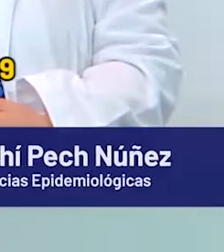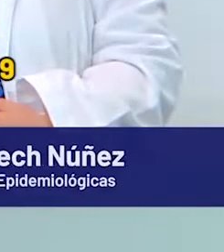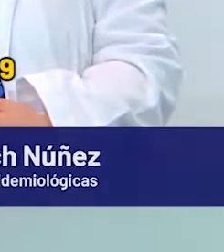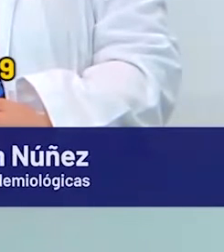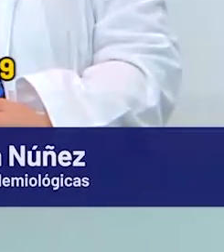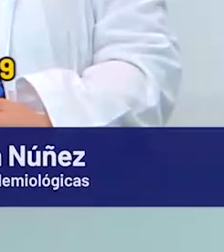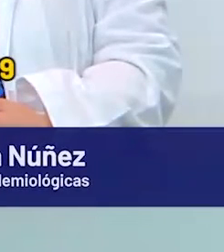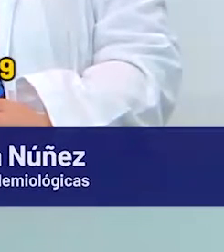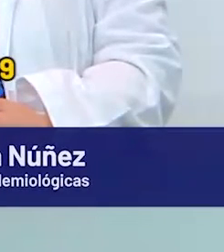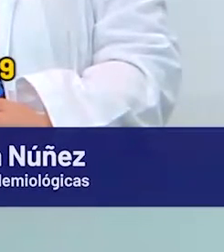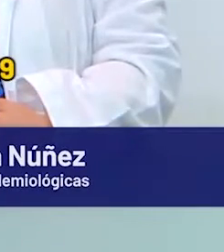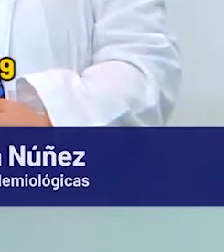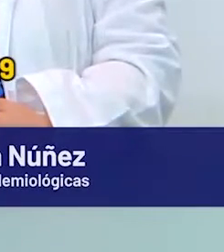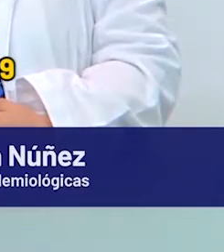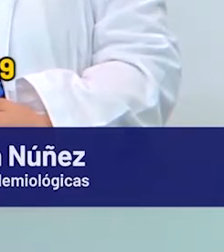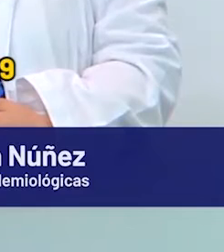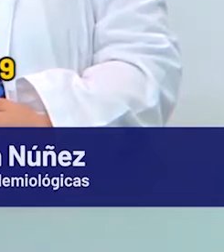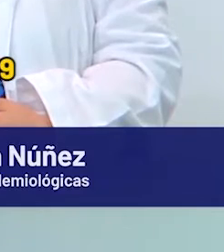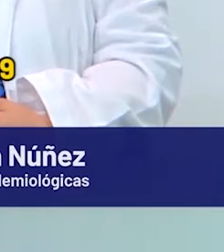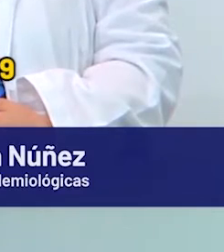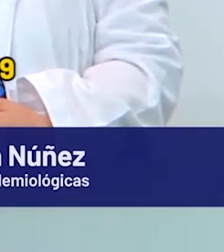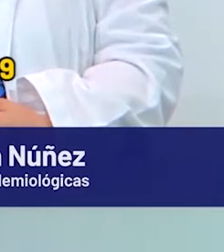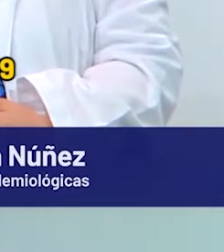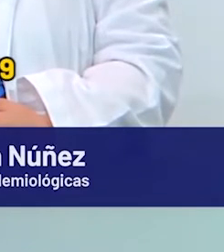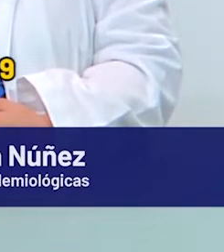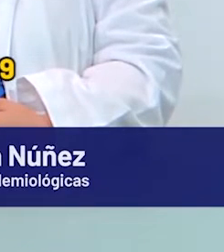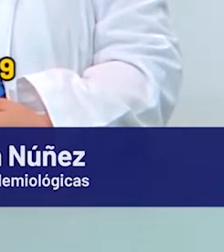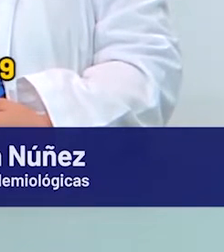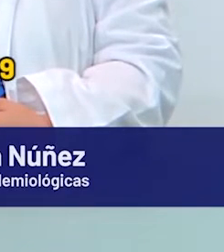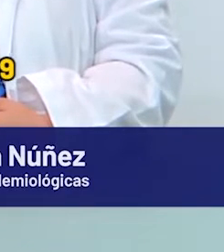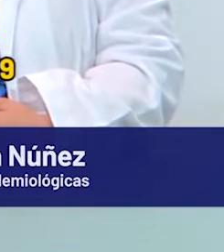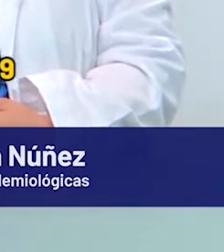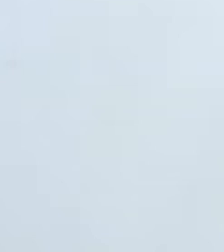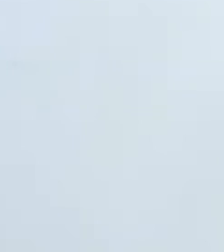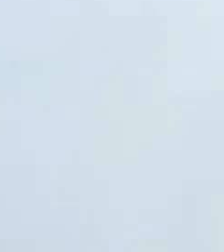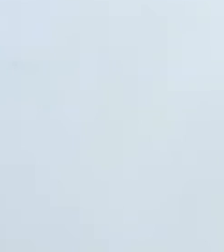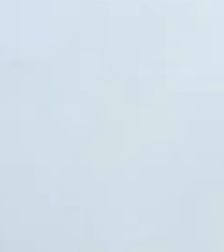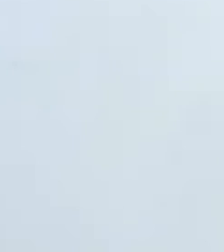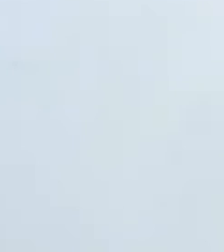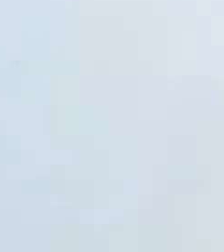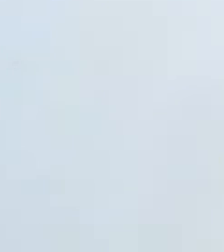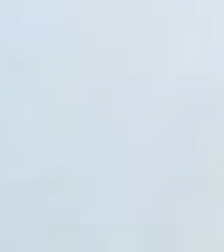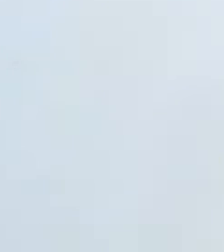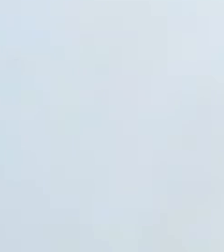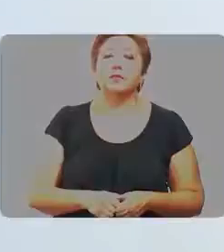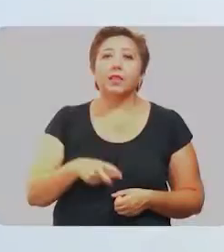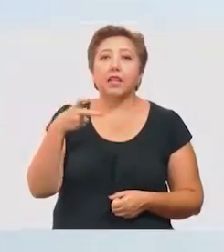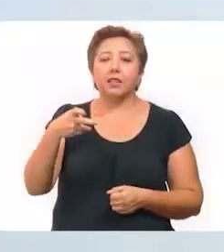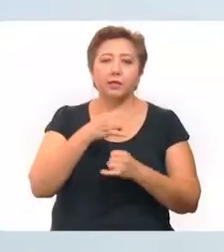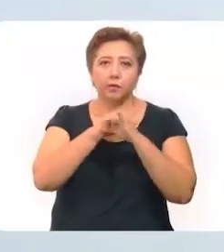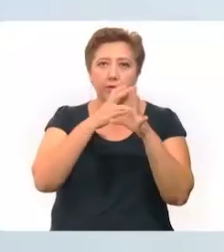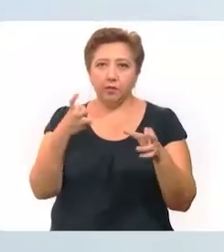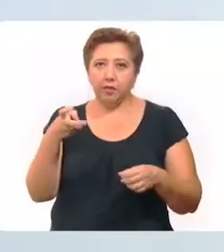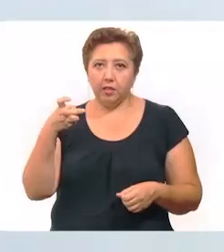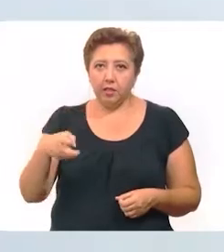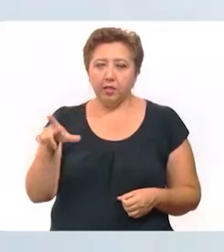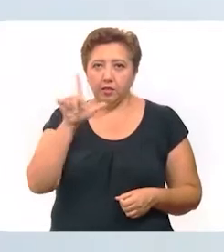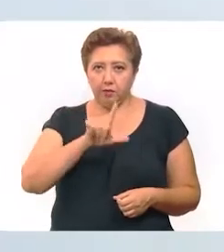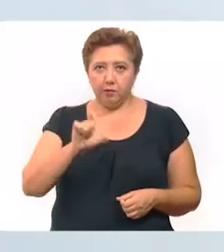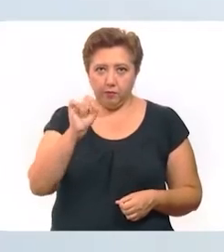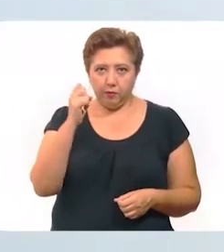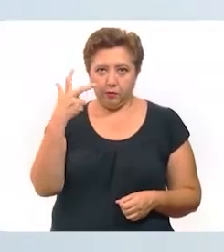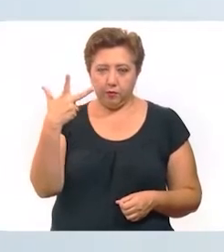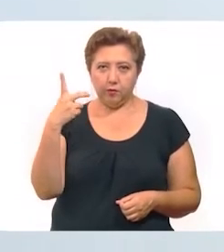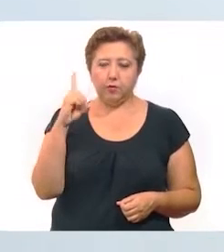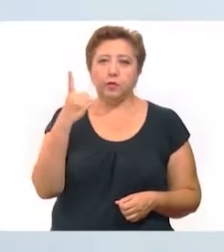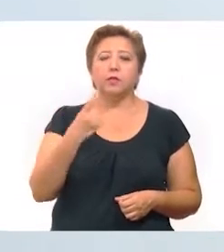Buenas tardes. Nos permitimos dar el informe diario relacionado con el COVID-19. Adelante, doctora. Gracias, doctora. Este es el parte médico de este lunes